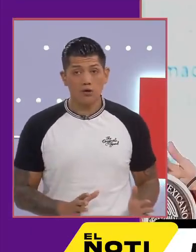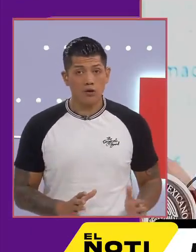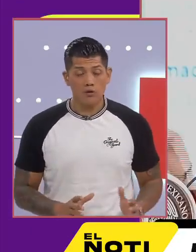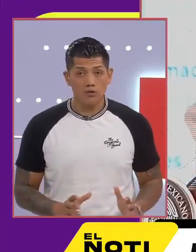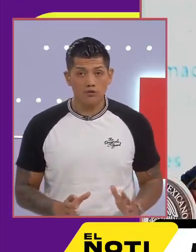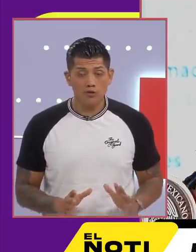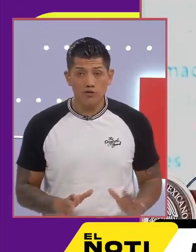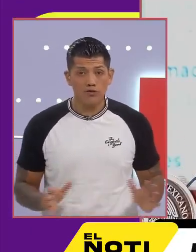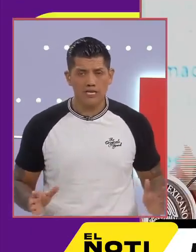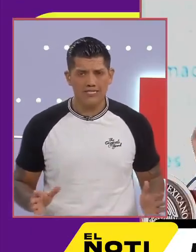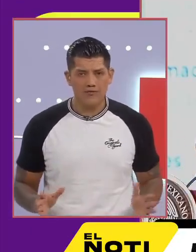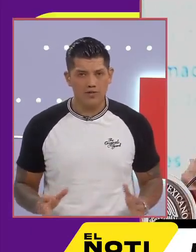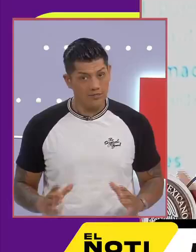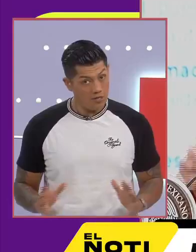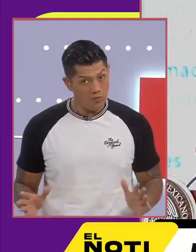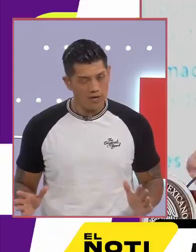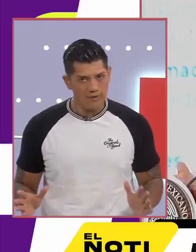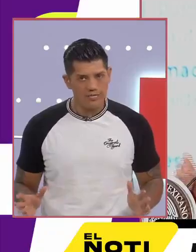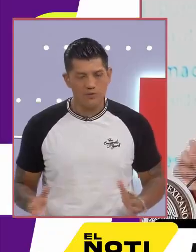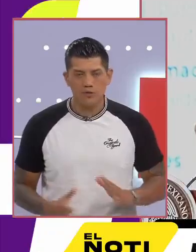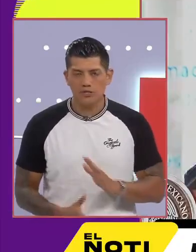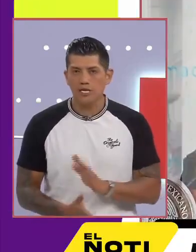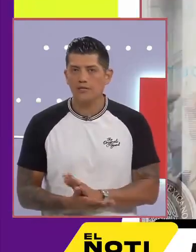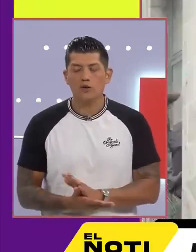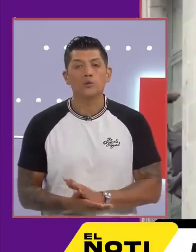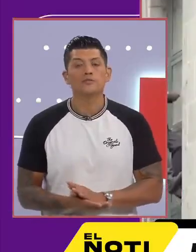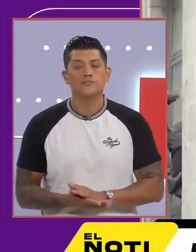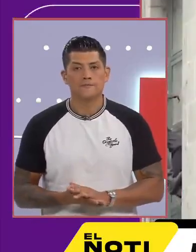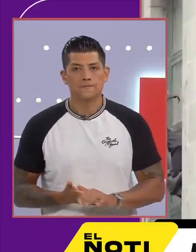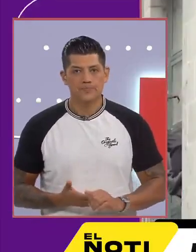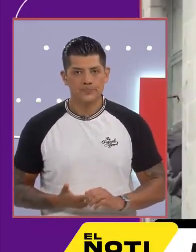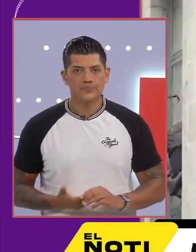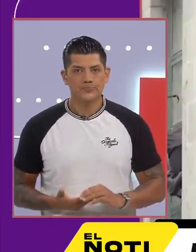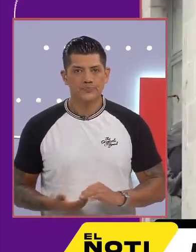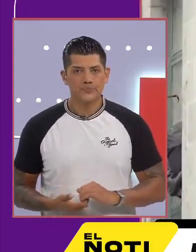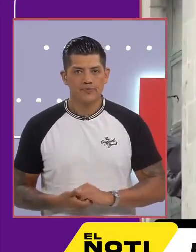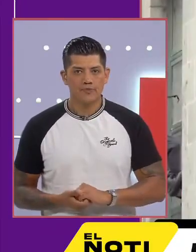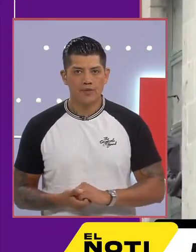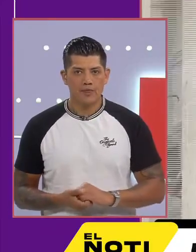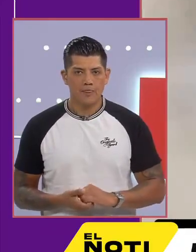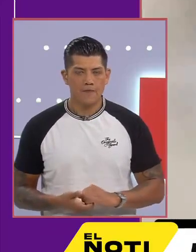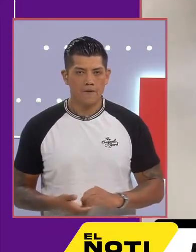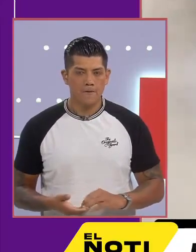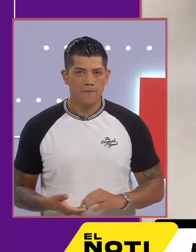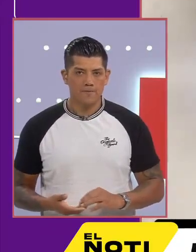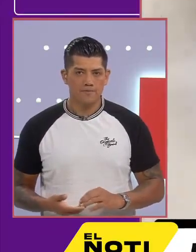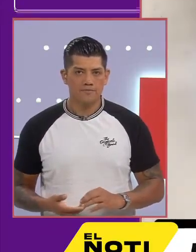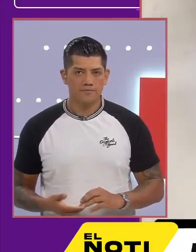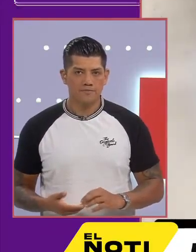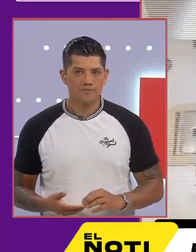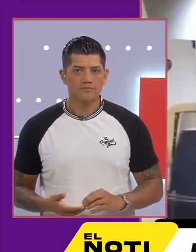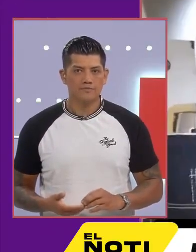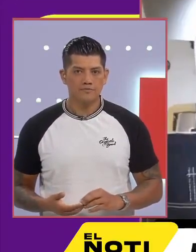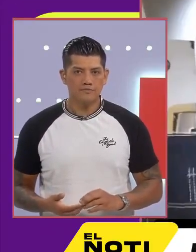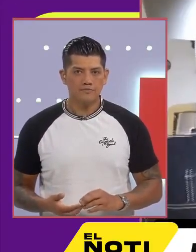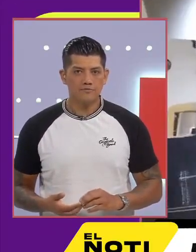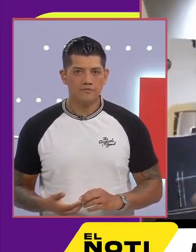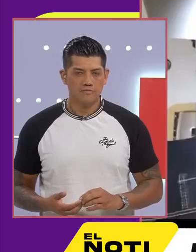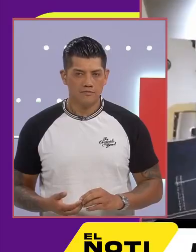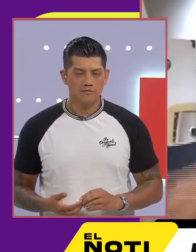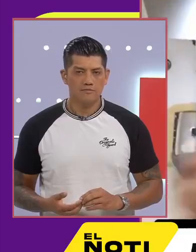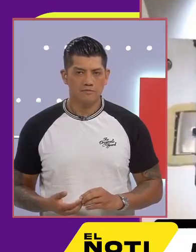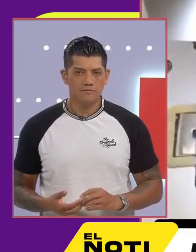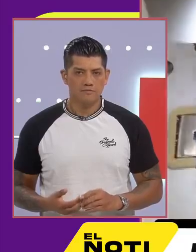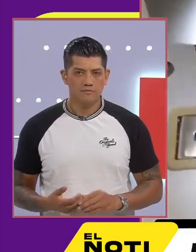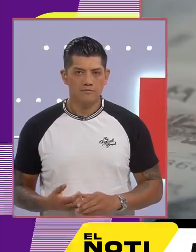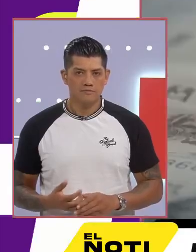robar los fondos de las Afores. Es algo muy gravísimo acusar a alguien de robo. O sea, primero la palabra robar es,